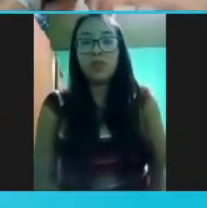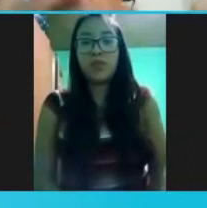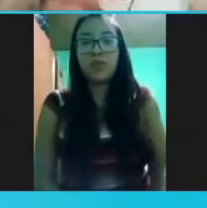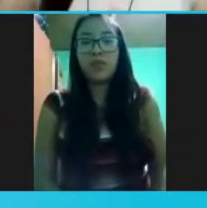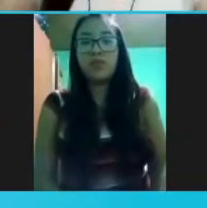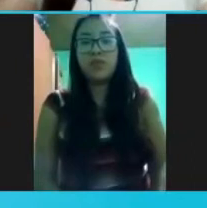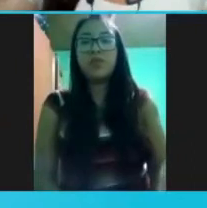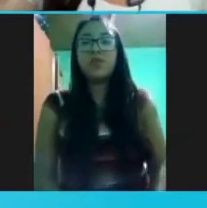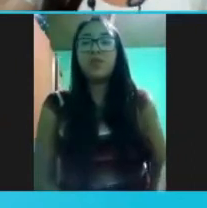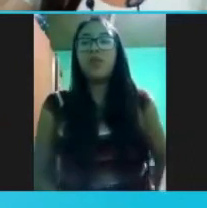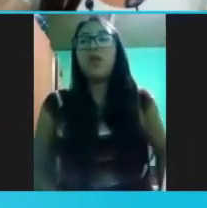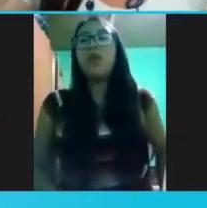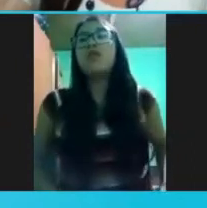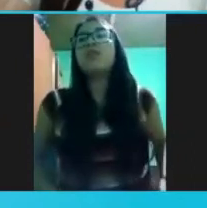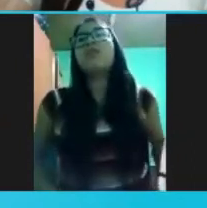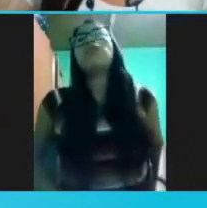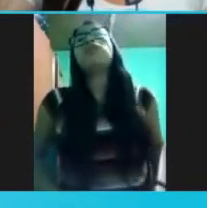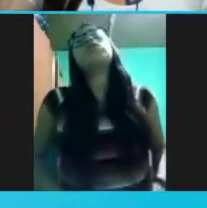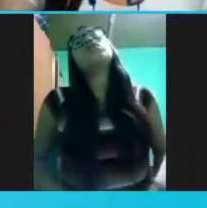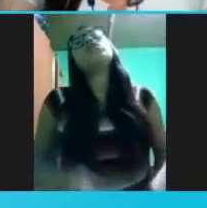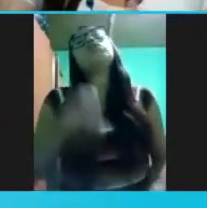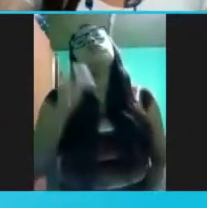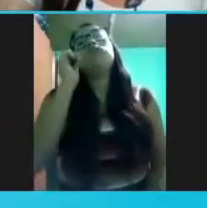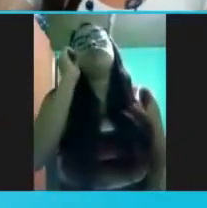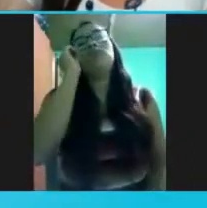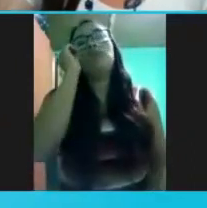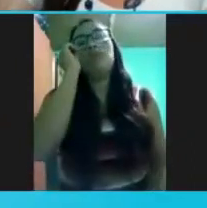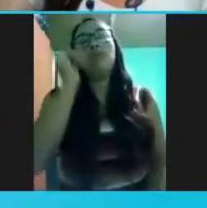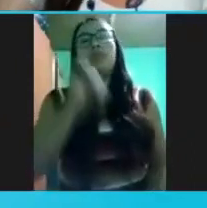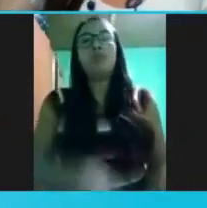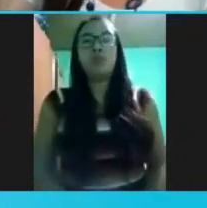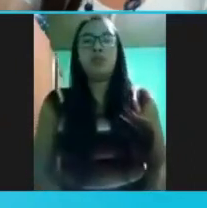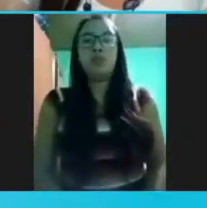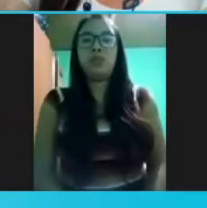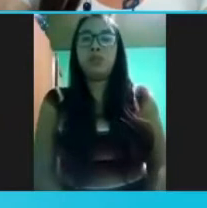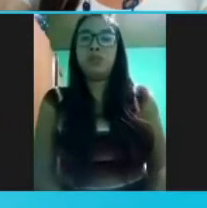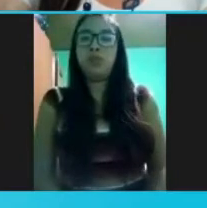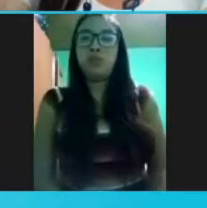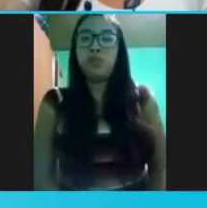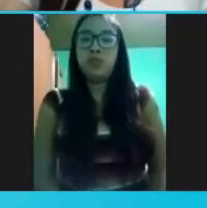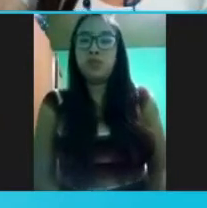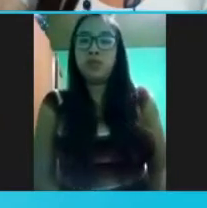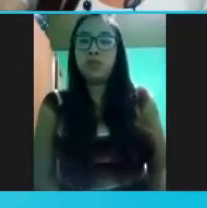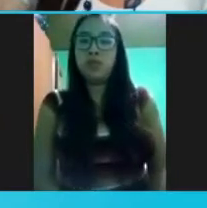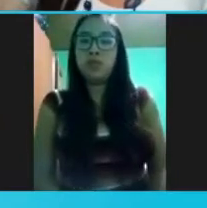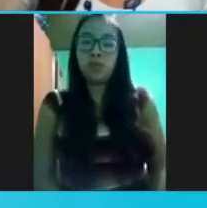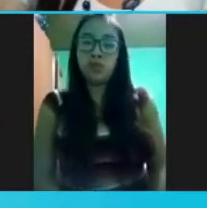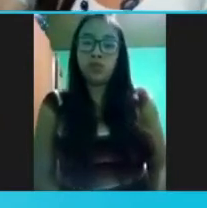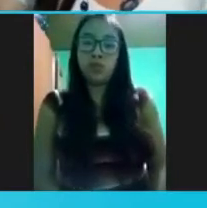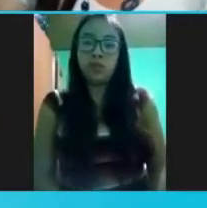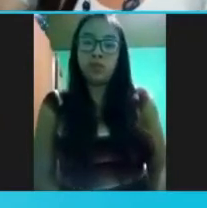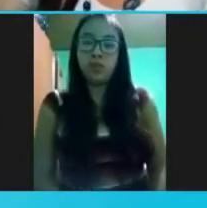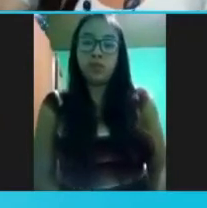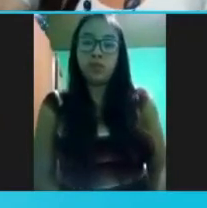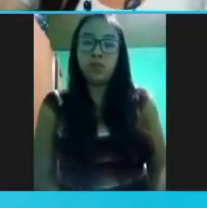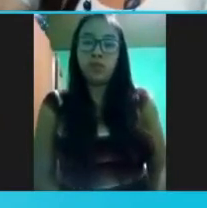Eh, pues también vemos de que el sistema de salud de Guatemala, como tú ya habías mencionado, está segmentado en varios subsistemas, los cuales brindan atención